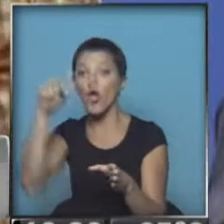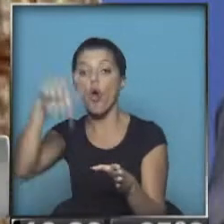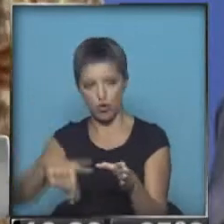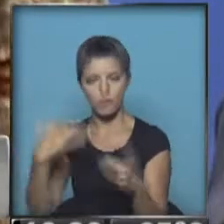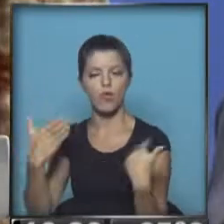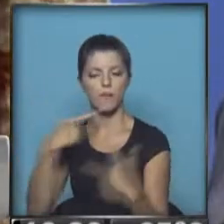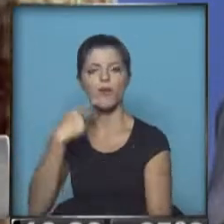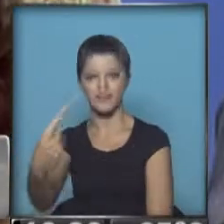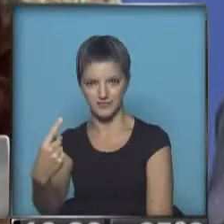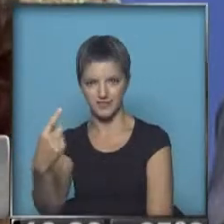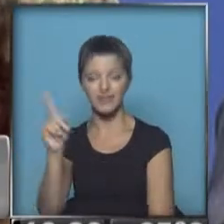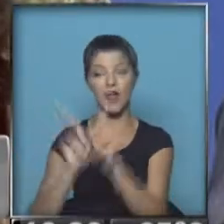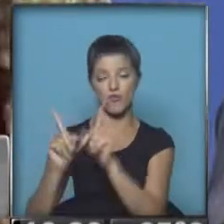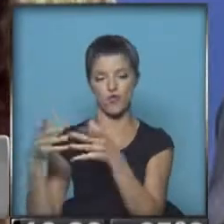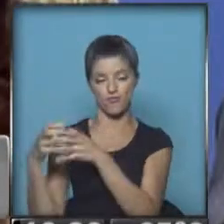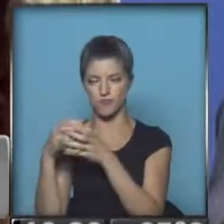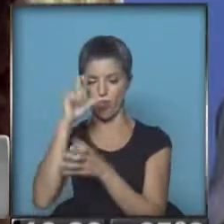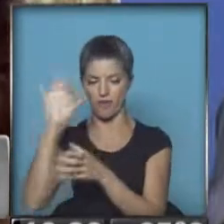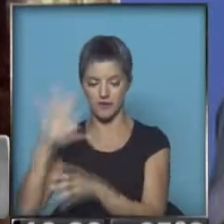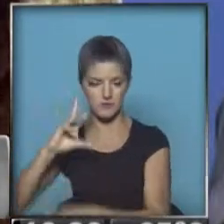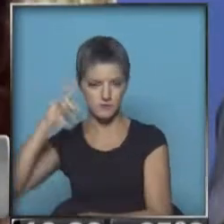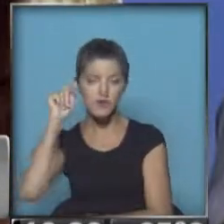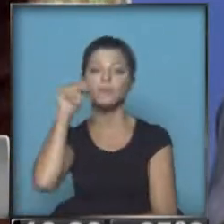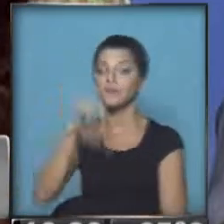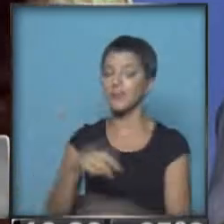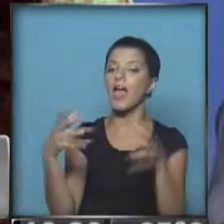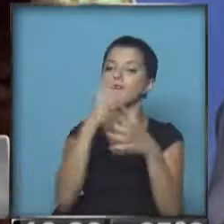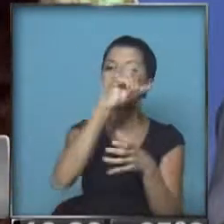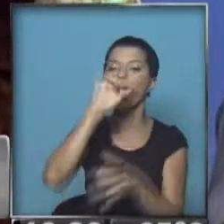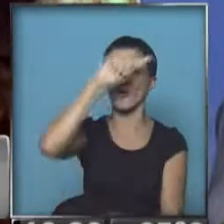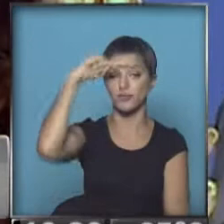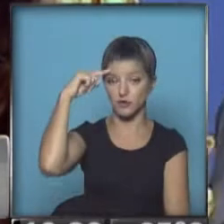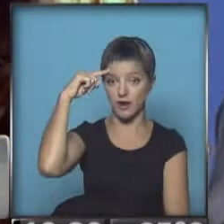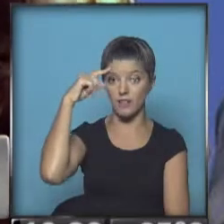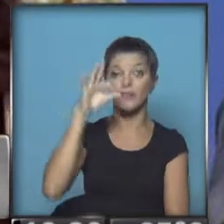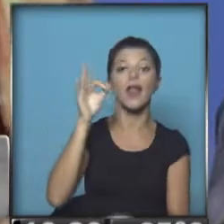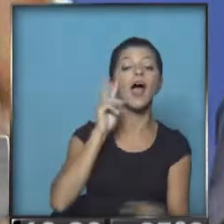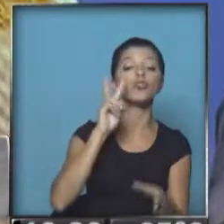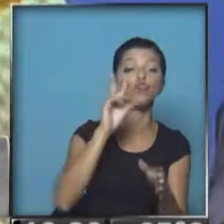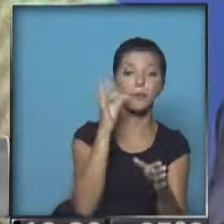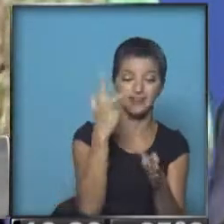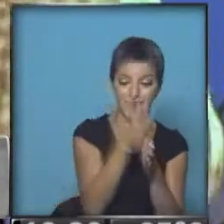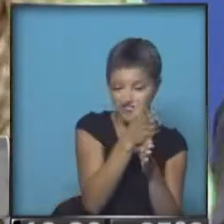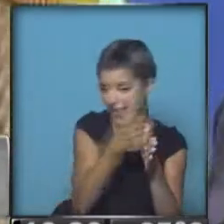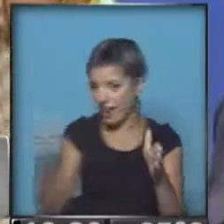y pese a muchos banqueros, que la banca es nacional después del año 2003 también.